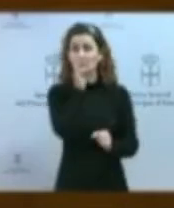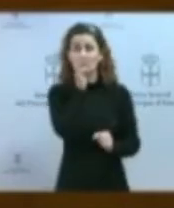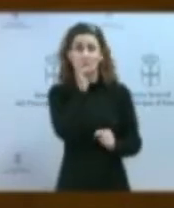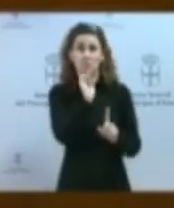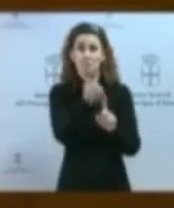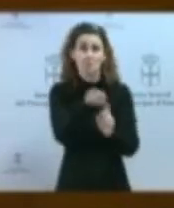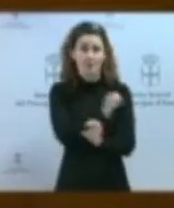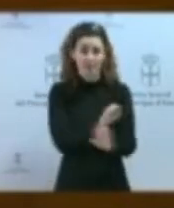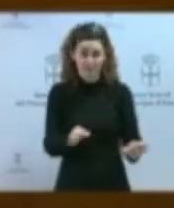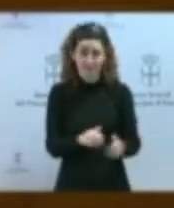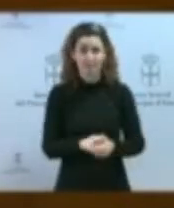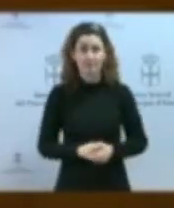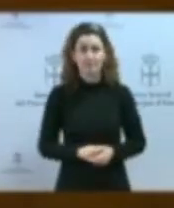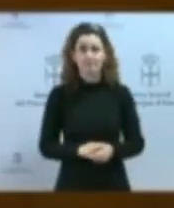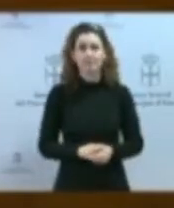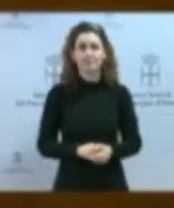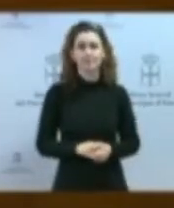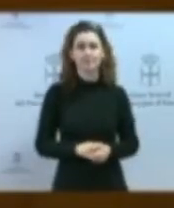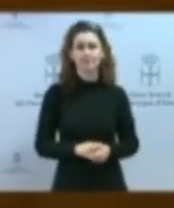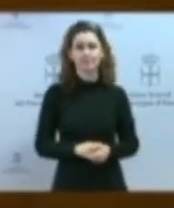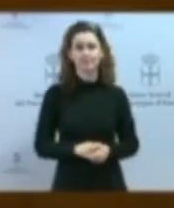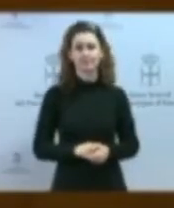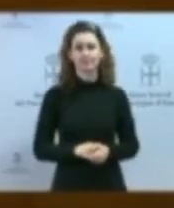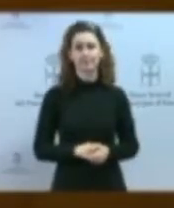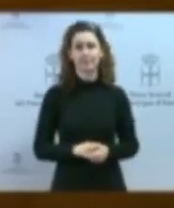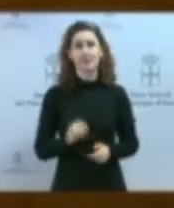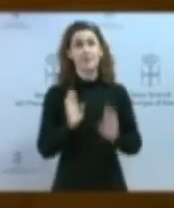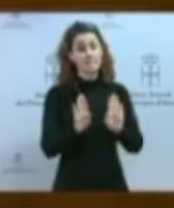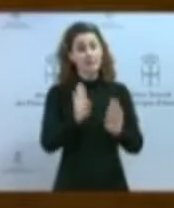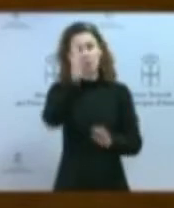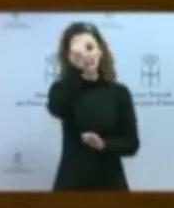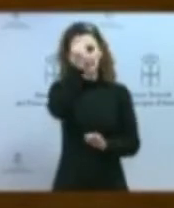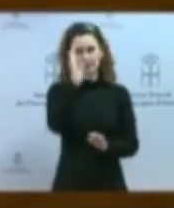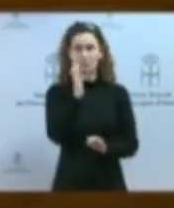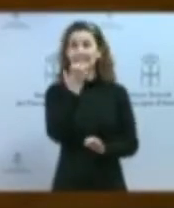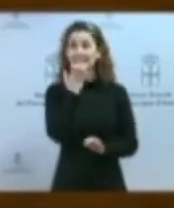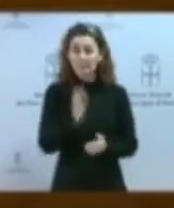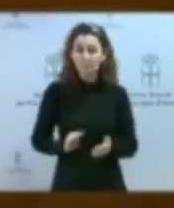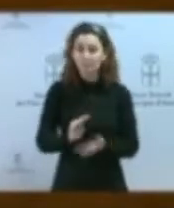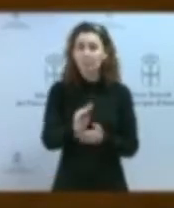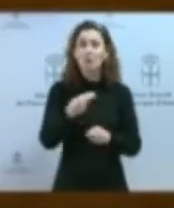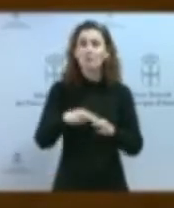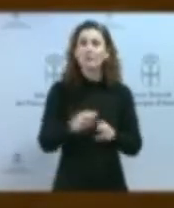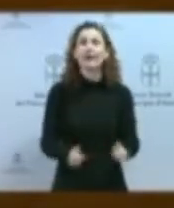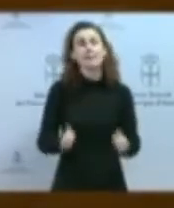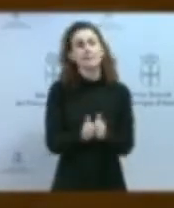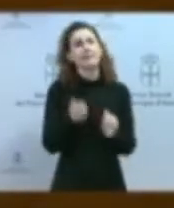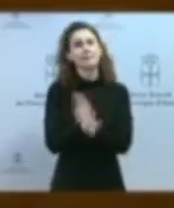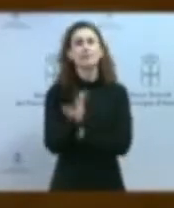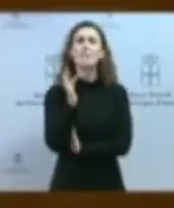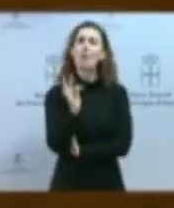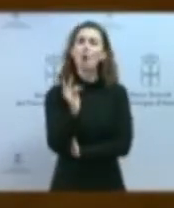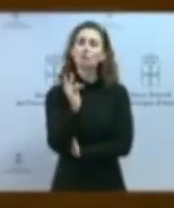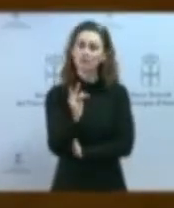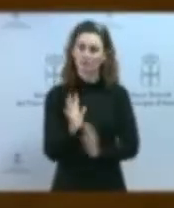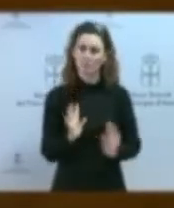pero también creemos que se haya destinado a políticas de dependencia es una cosa positiva. Estábamos hablando de que tenemos una crisis en materia de